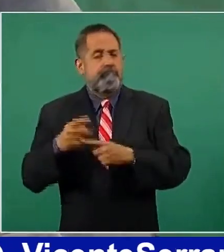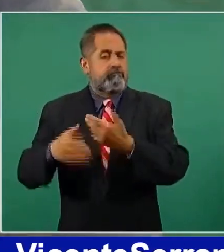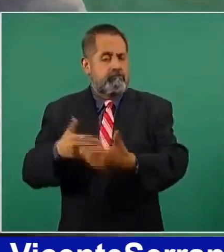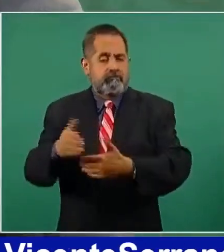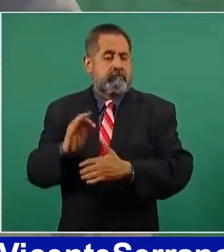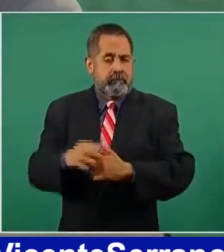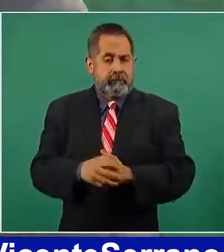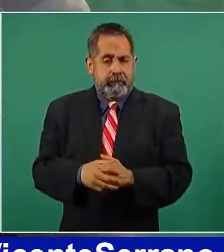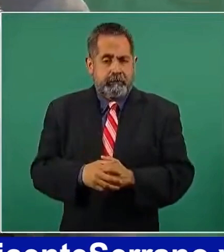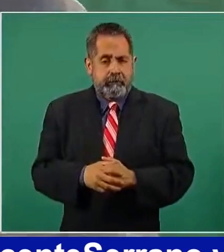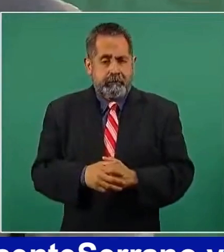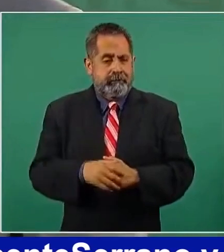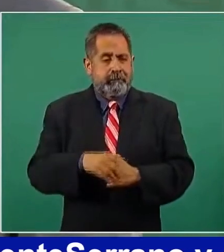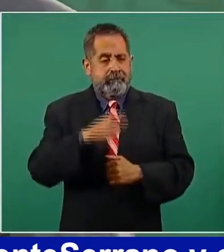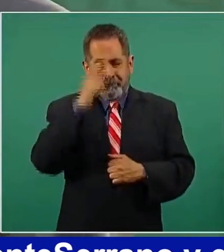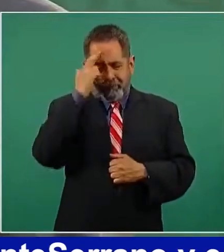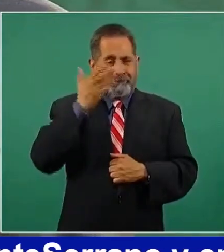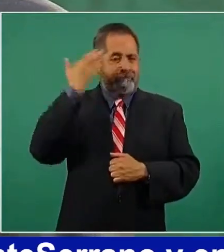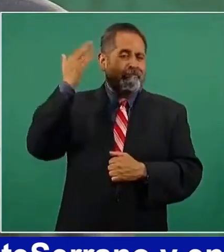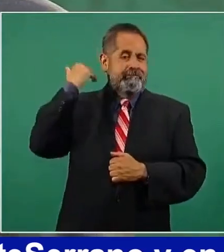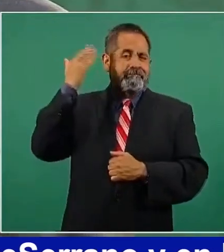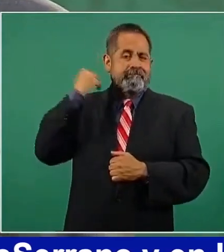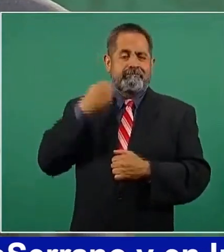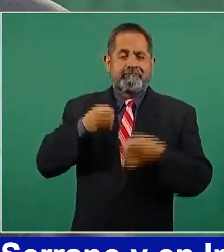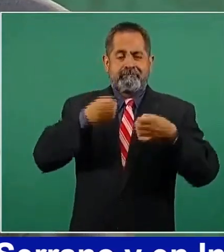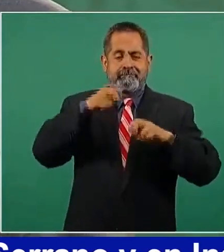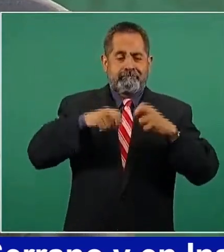los que avalaron la corrupción.